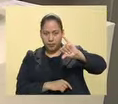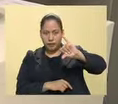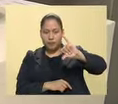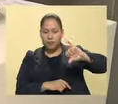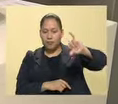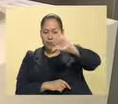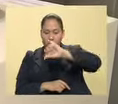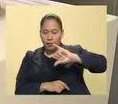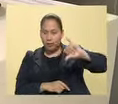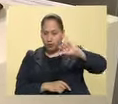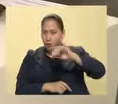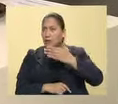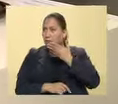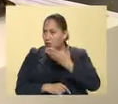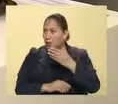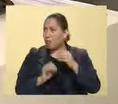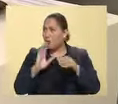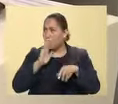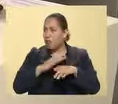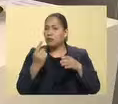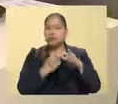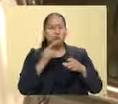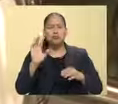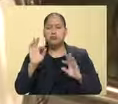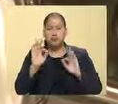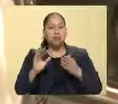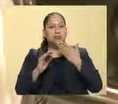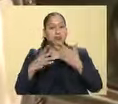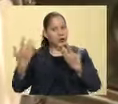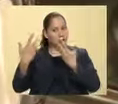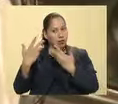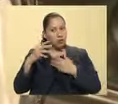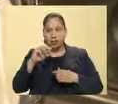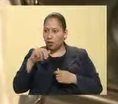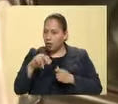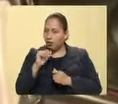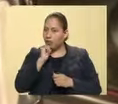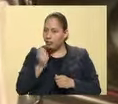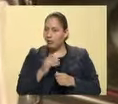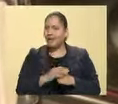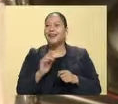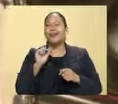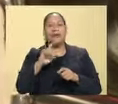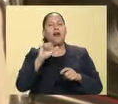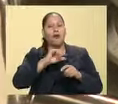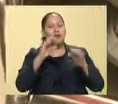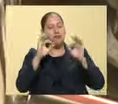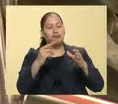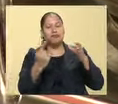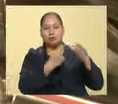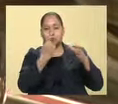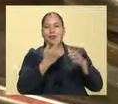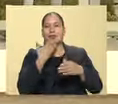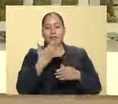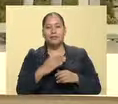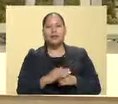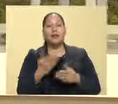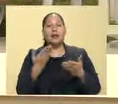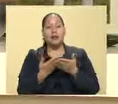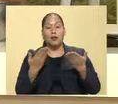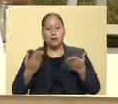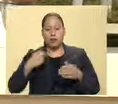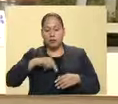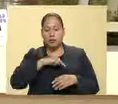¿Sí quedó bien o que era más molida? No, te quedó perfecta. No vas a regañar a Nacati. No, hoy sí te quedó perfecta. Y ahora vamos a empezar